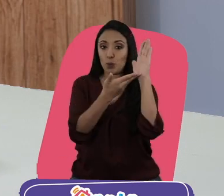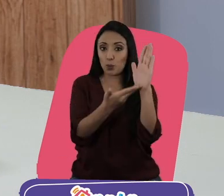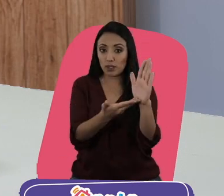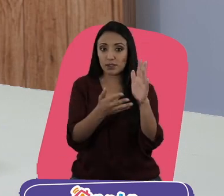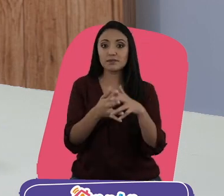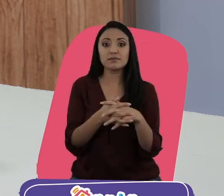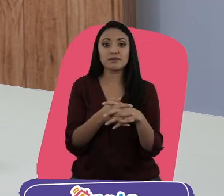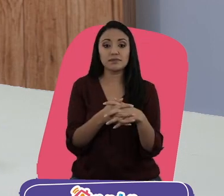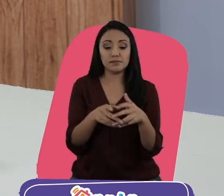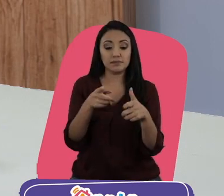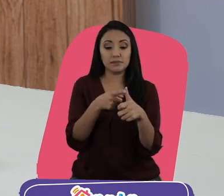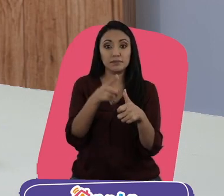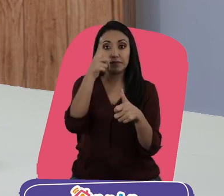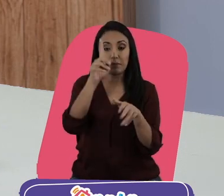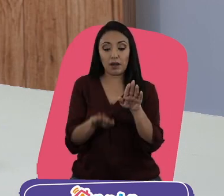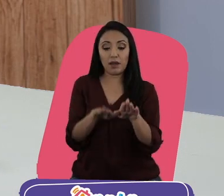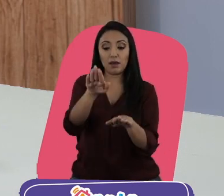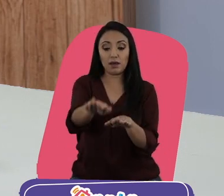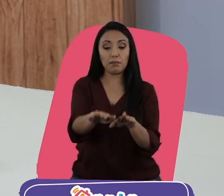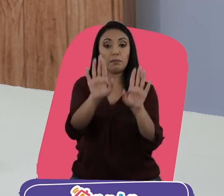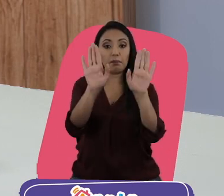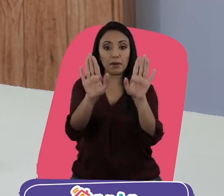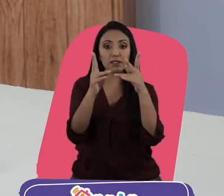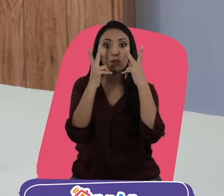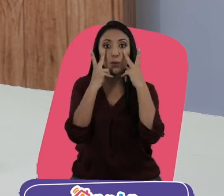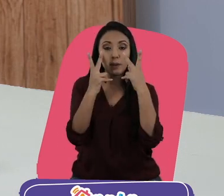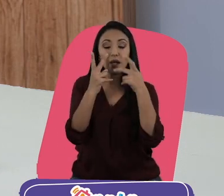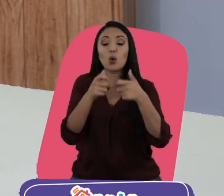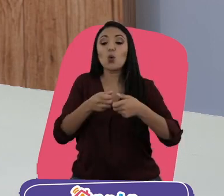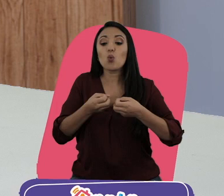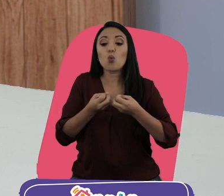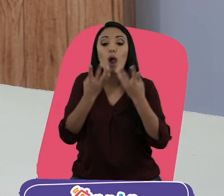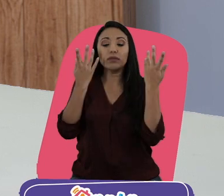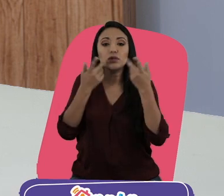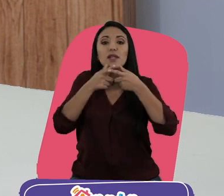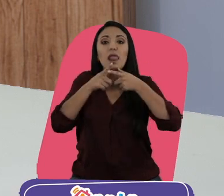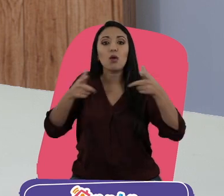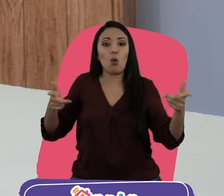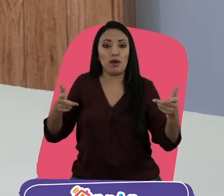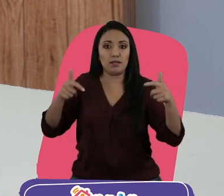como primer paso, identificar los tipos de lenguajes que existen.